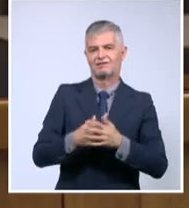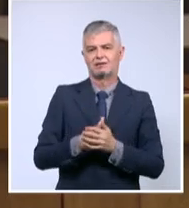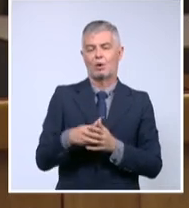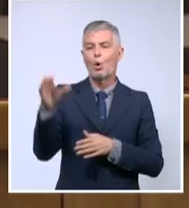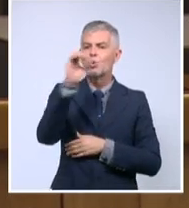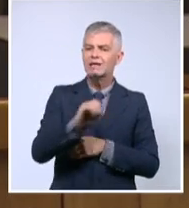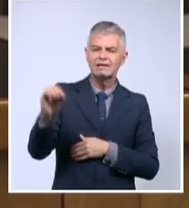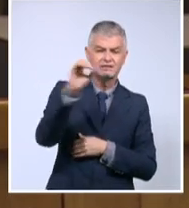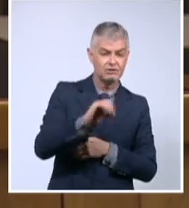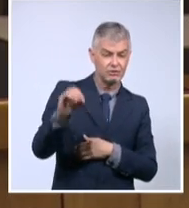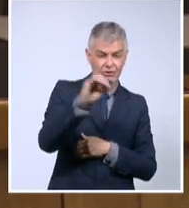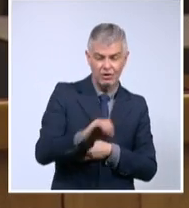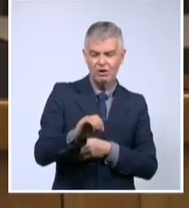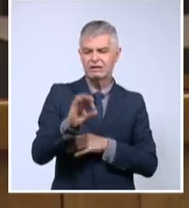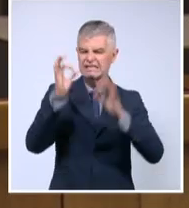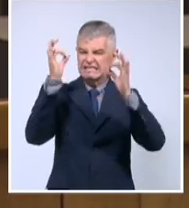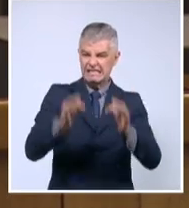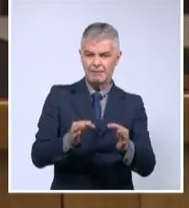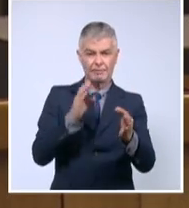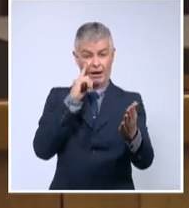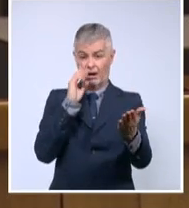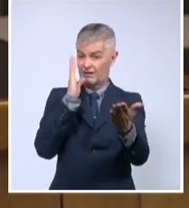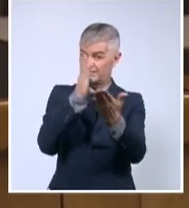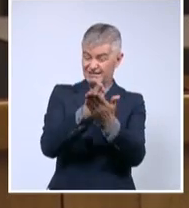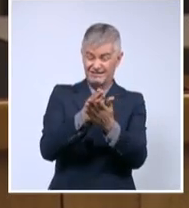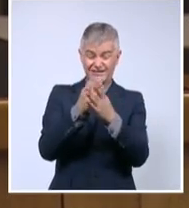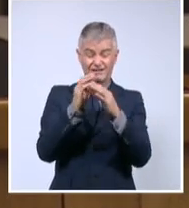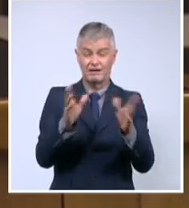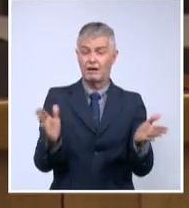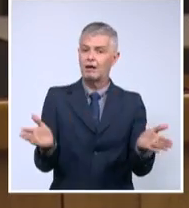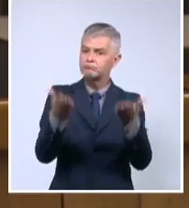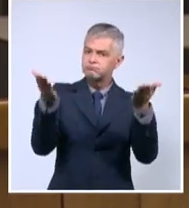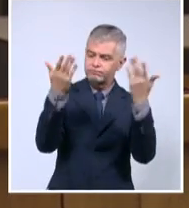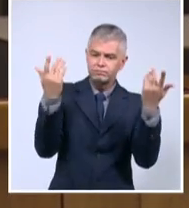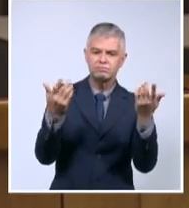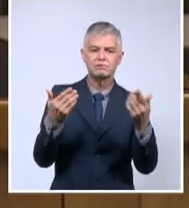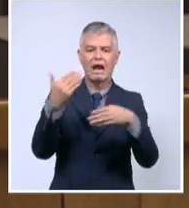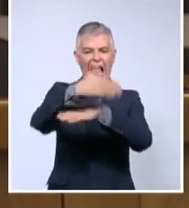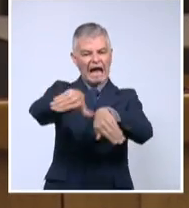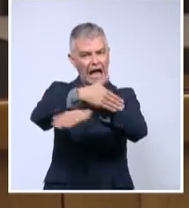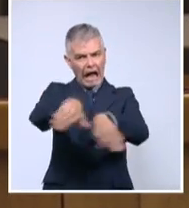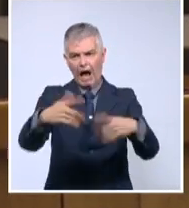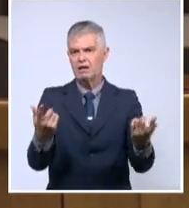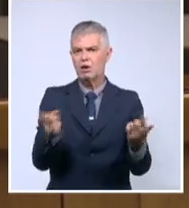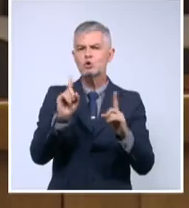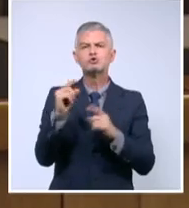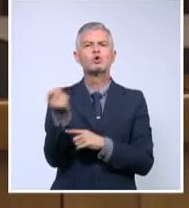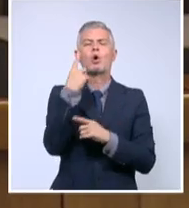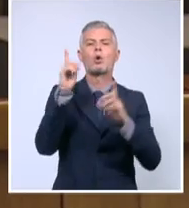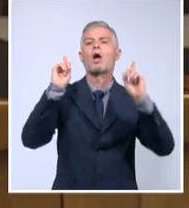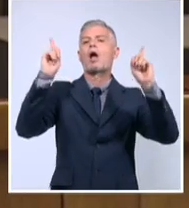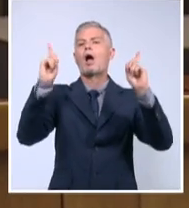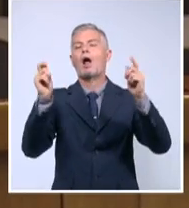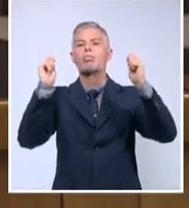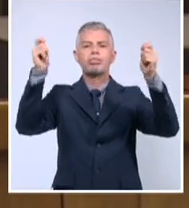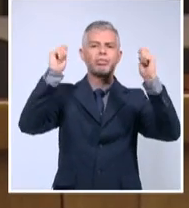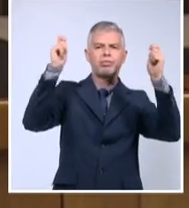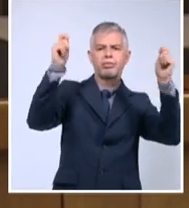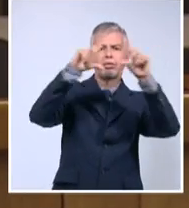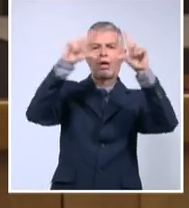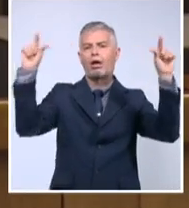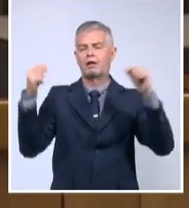organizaciones están permanentemente convocadas a actuar en las calles, no solo para organizar actos o proclamar nuestras consignas,